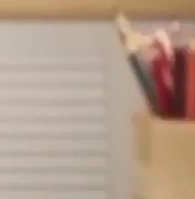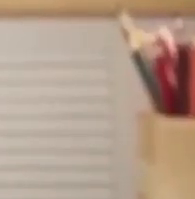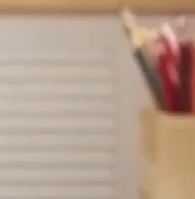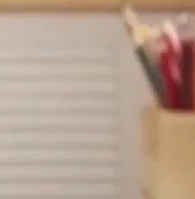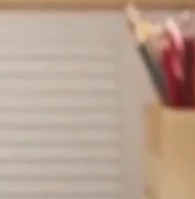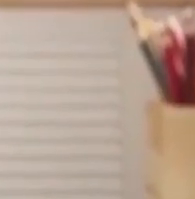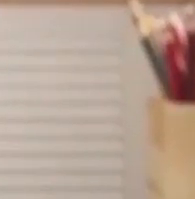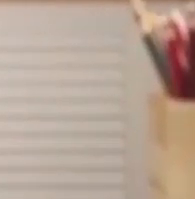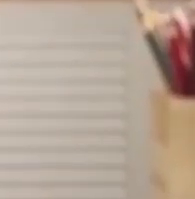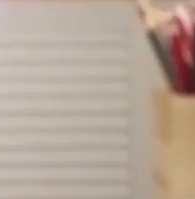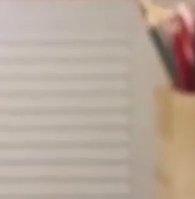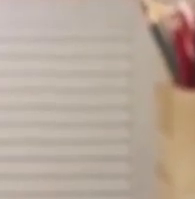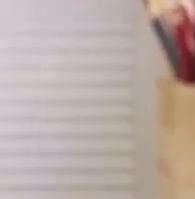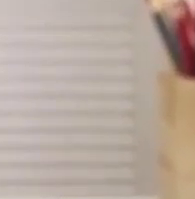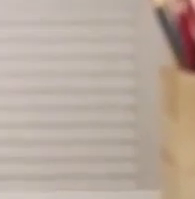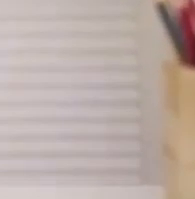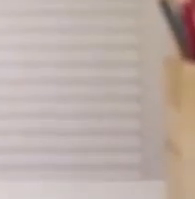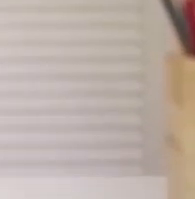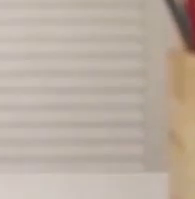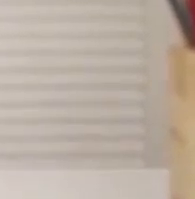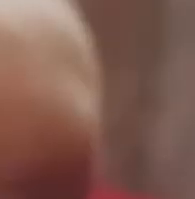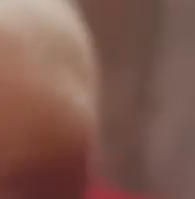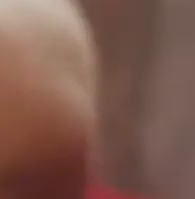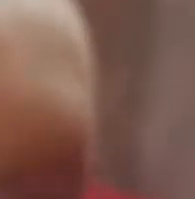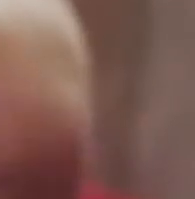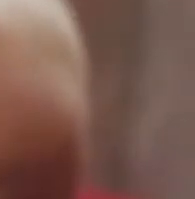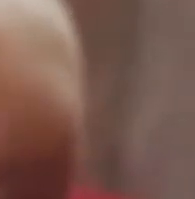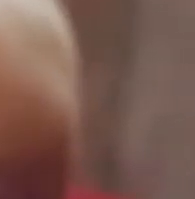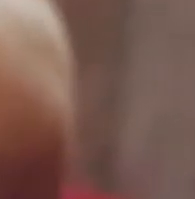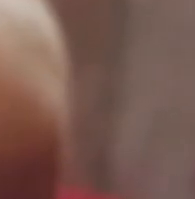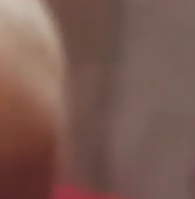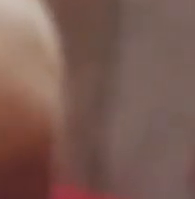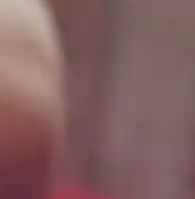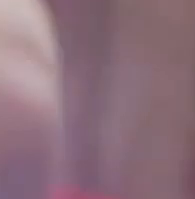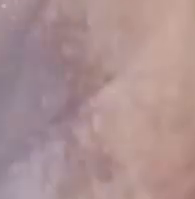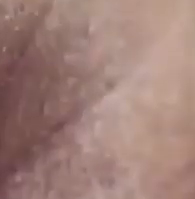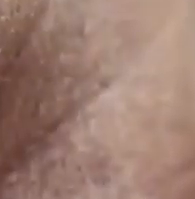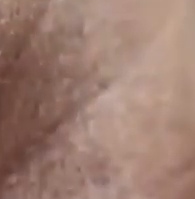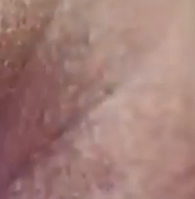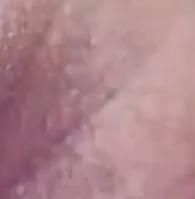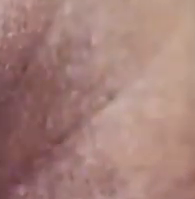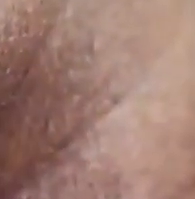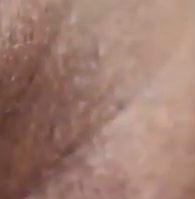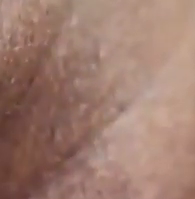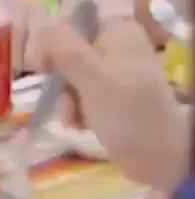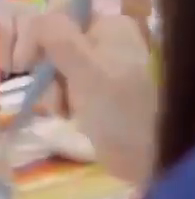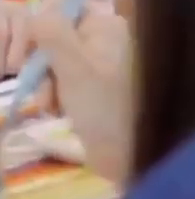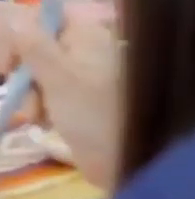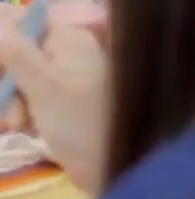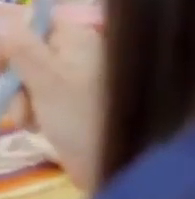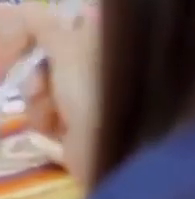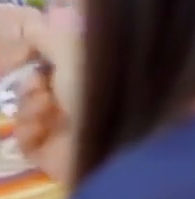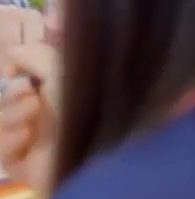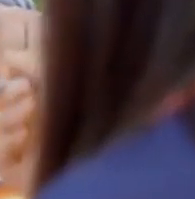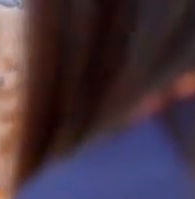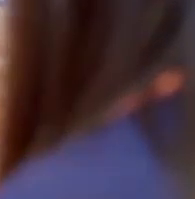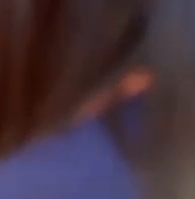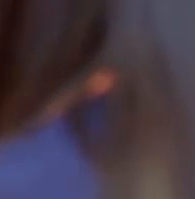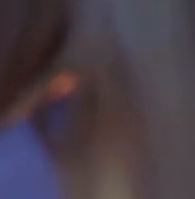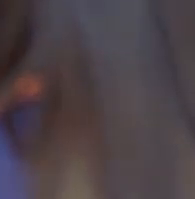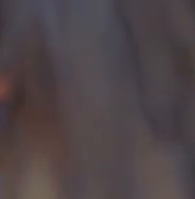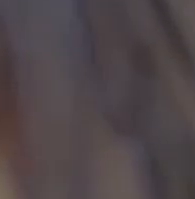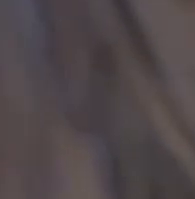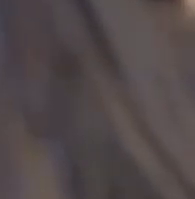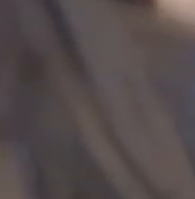cuando leemos y reímos como niños. La energía está en todo lo que hacemos, con todos los que amamos. Es hora de ser un equipo,